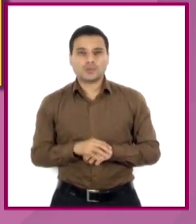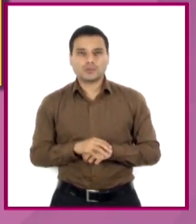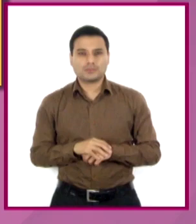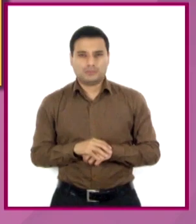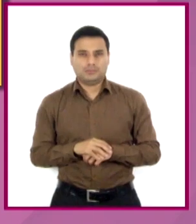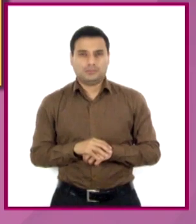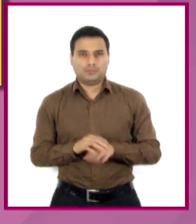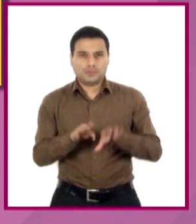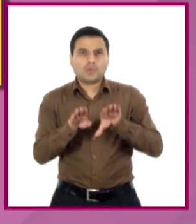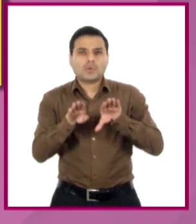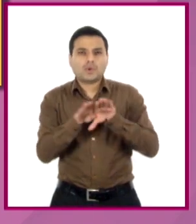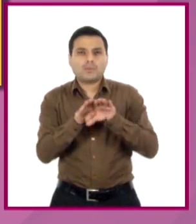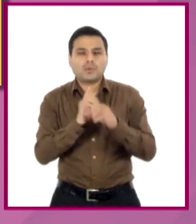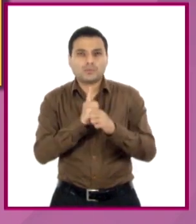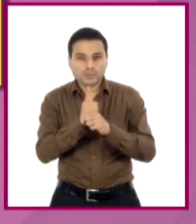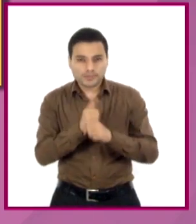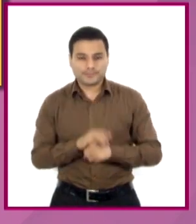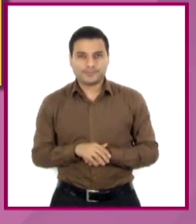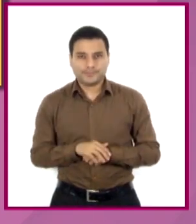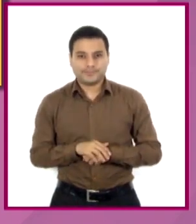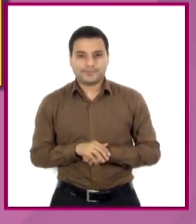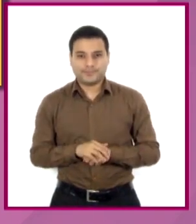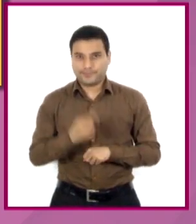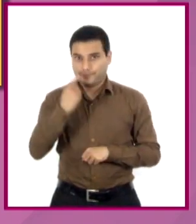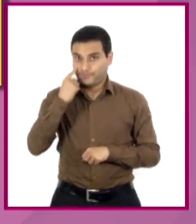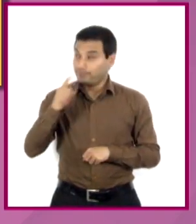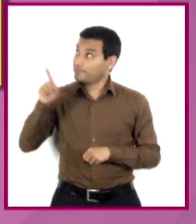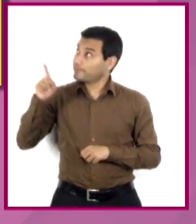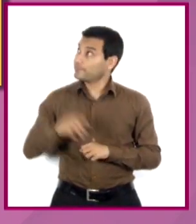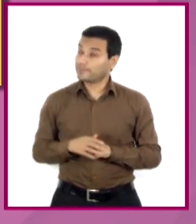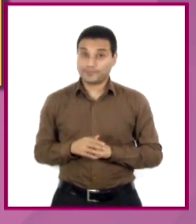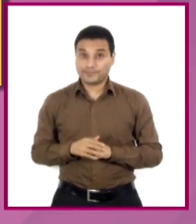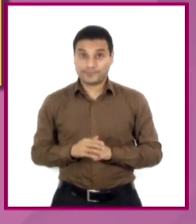localizaremos dividiendo el primer entero positivo en